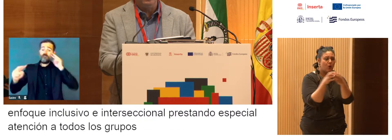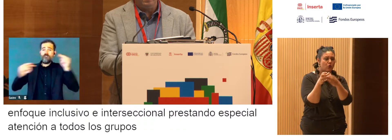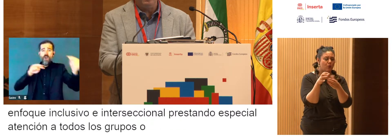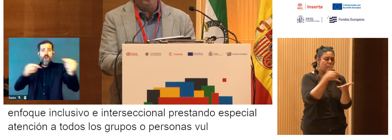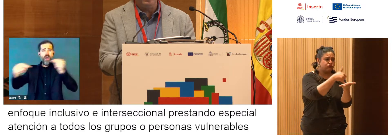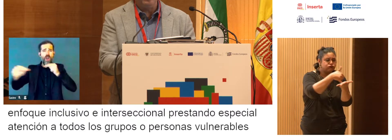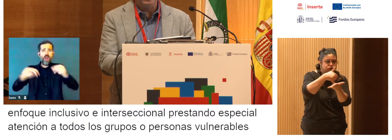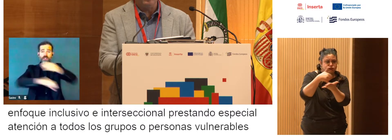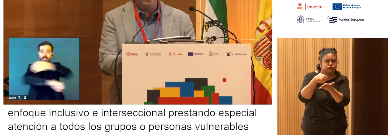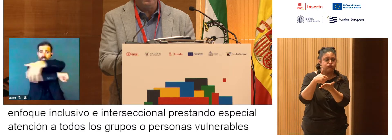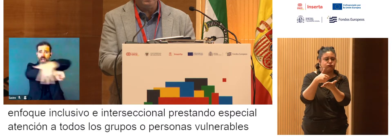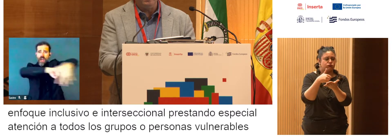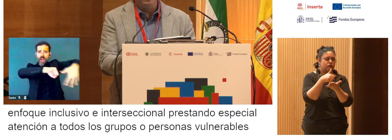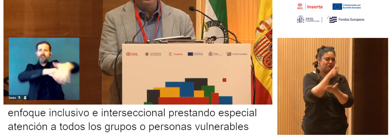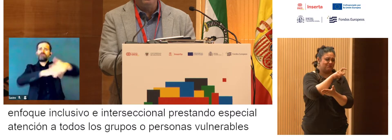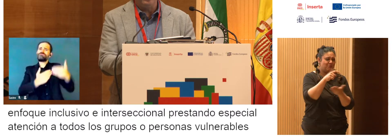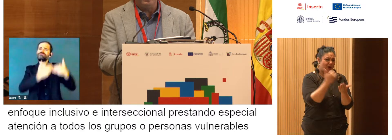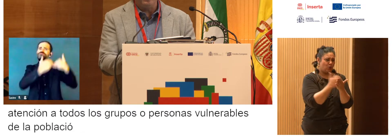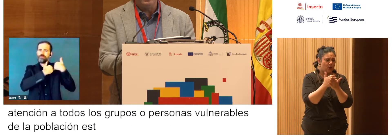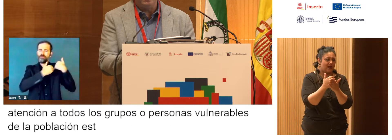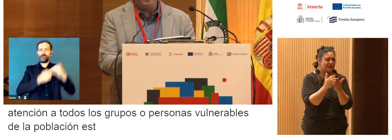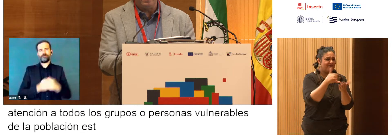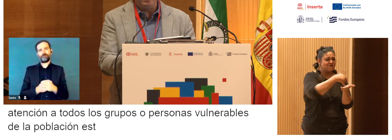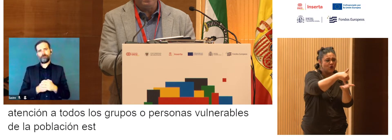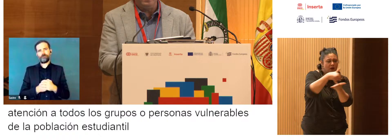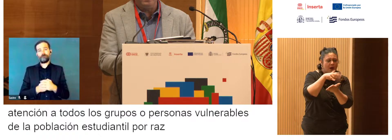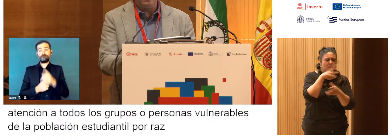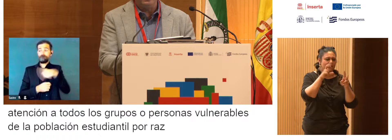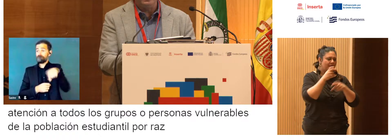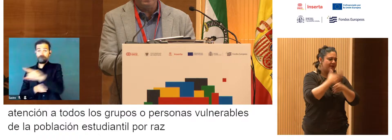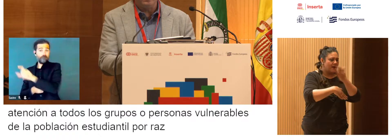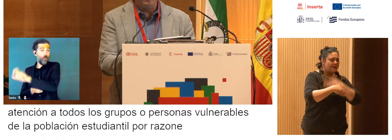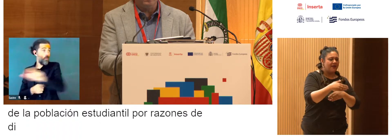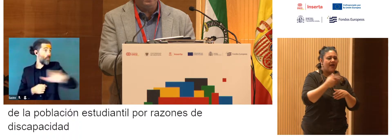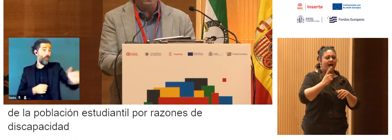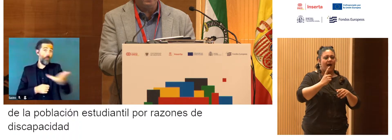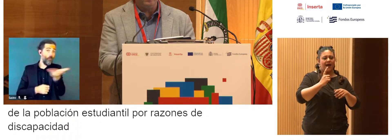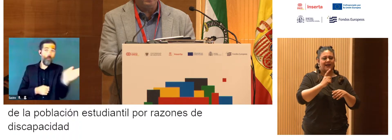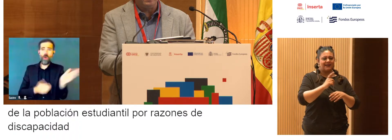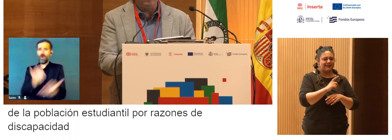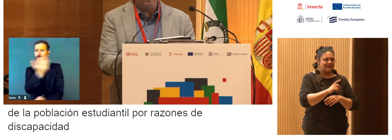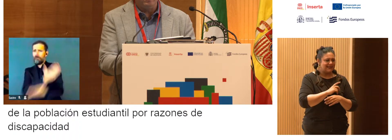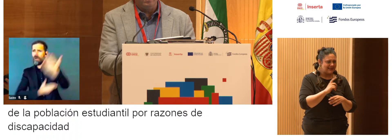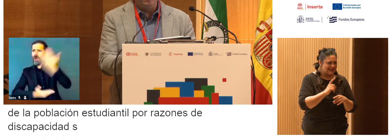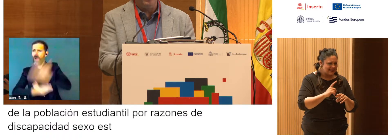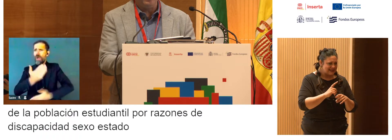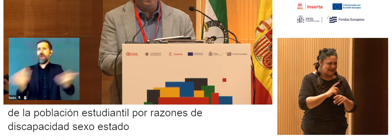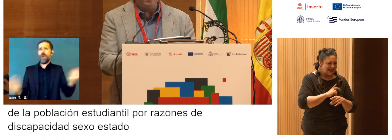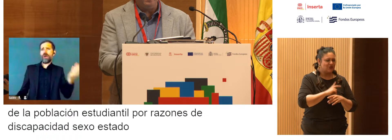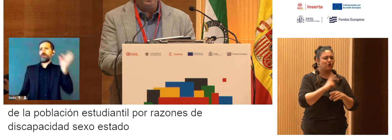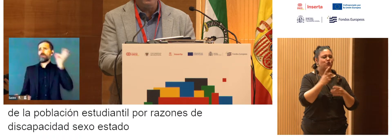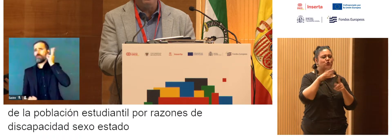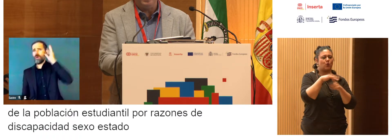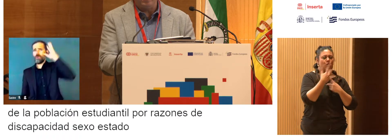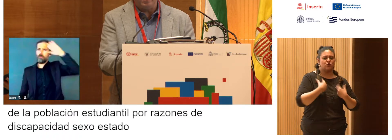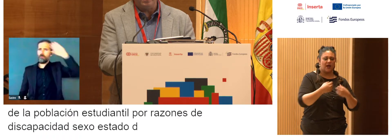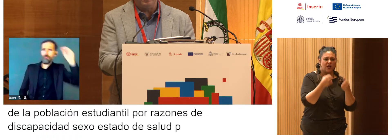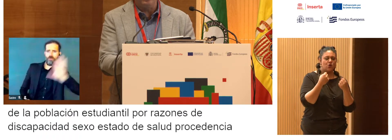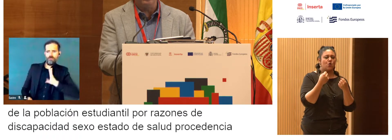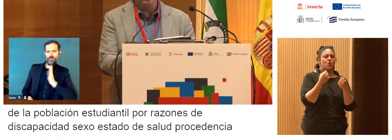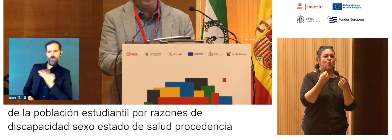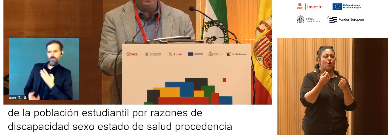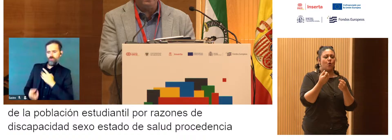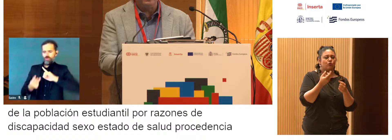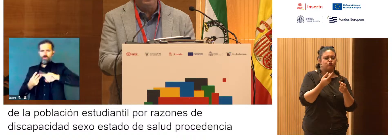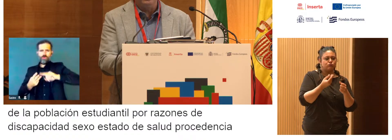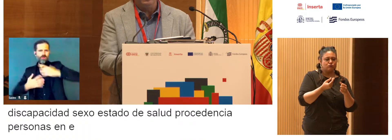vulnerables de la población estudiantil por razones de discapacidad, sexo, estado de salud, procedencia, personas en